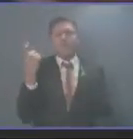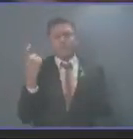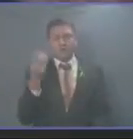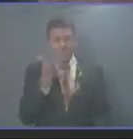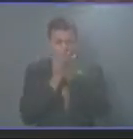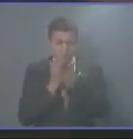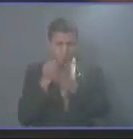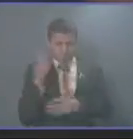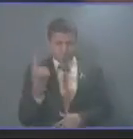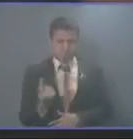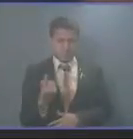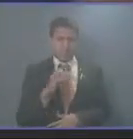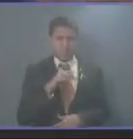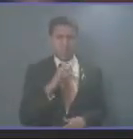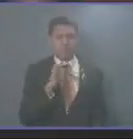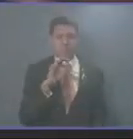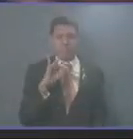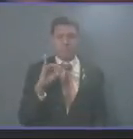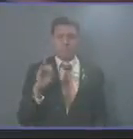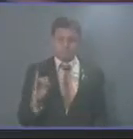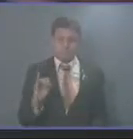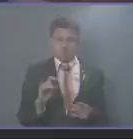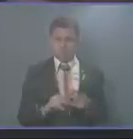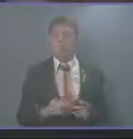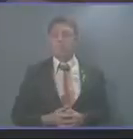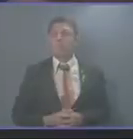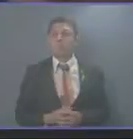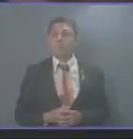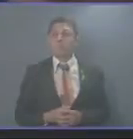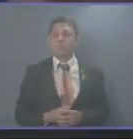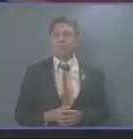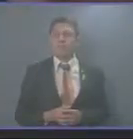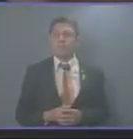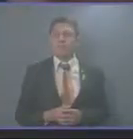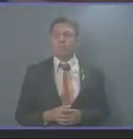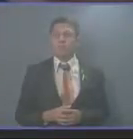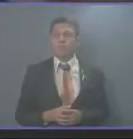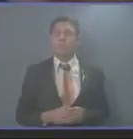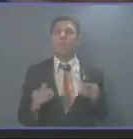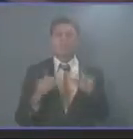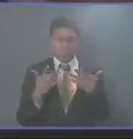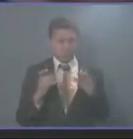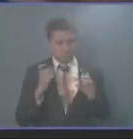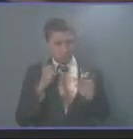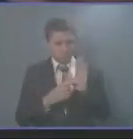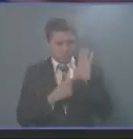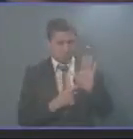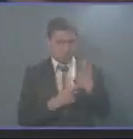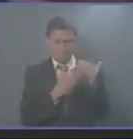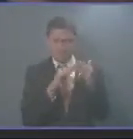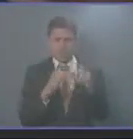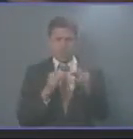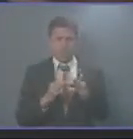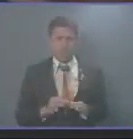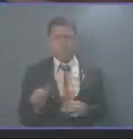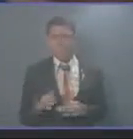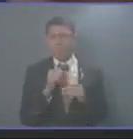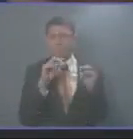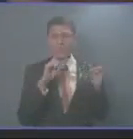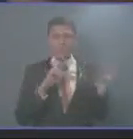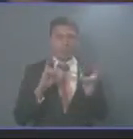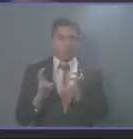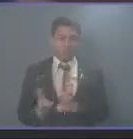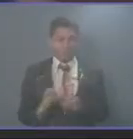el señor Jeffrey L. Cargwell se ha destacado en muchas otras